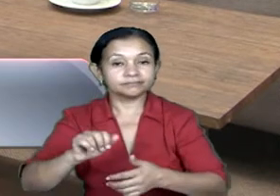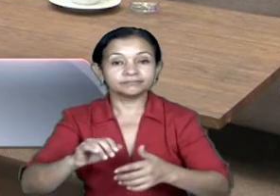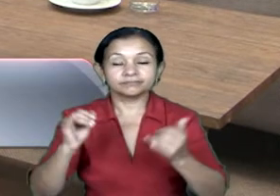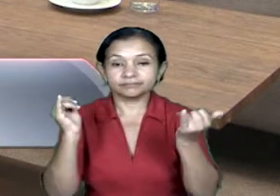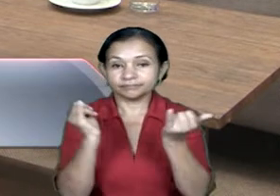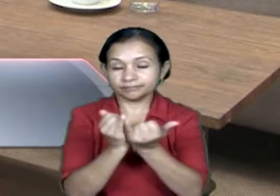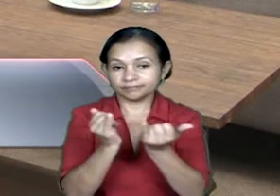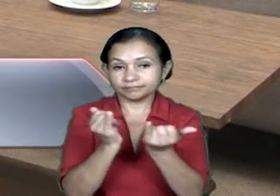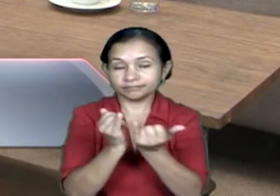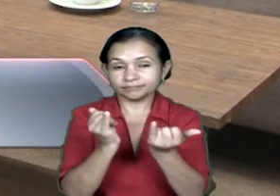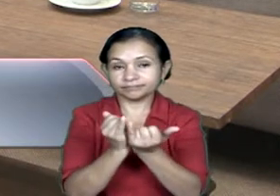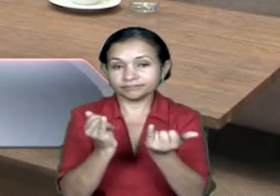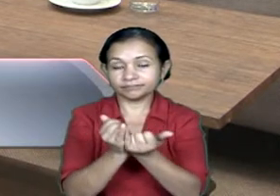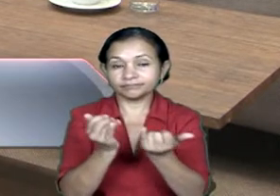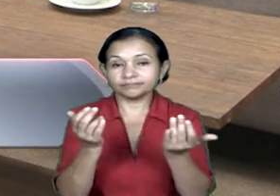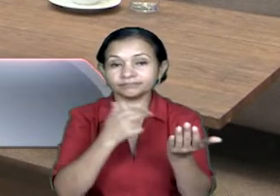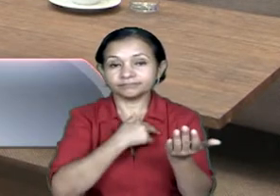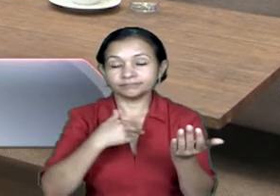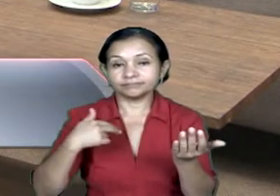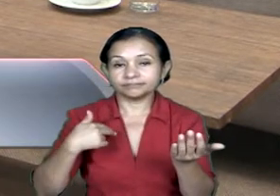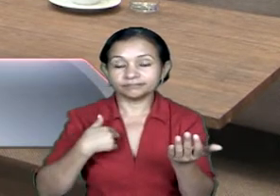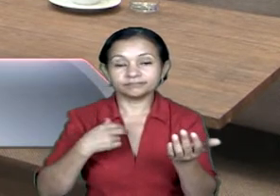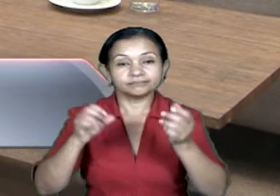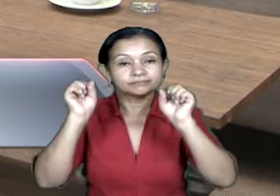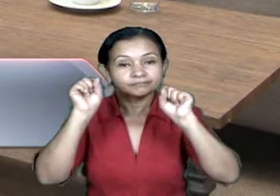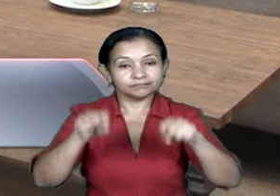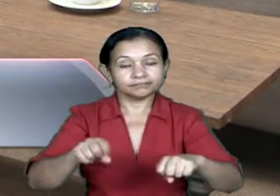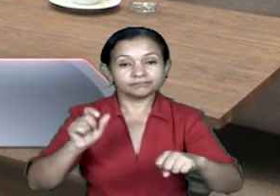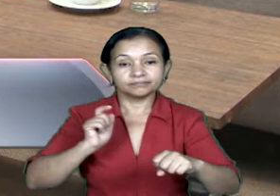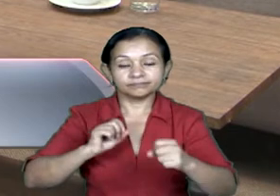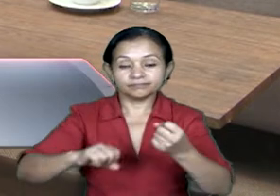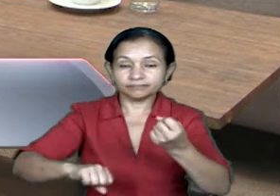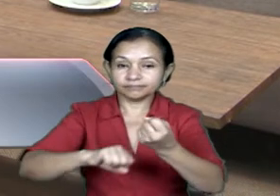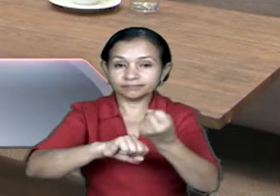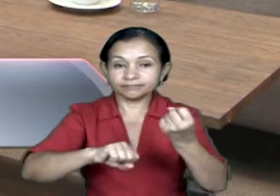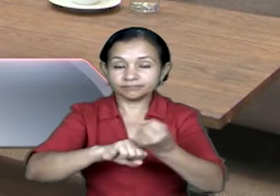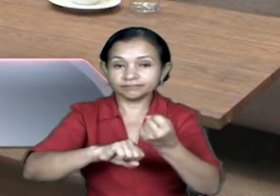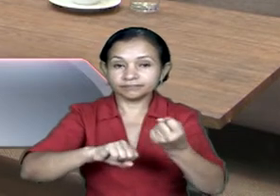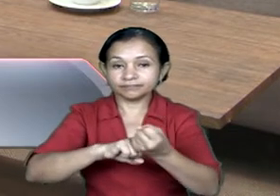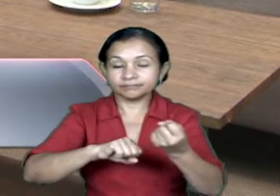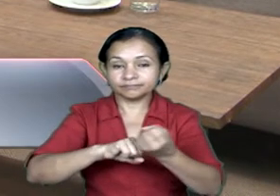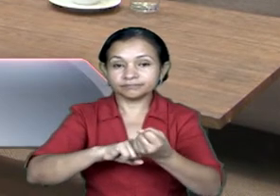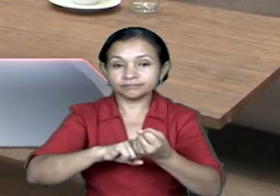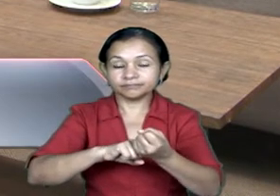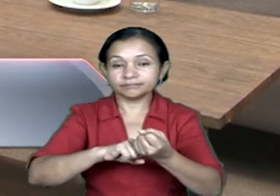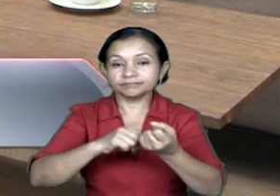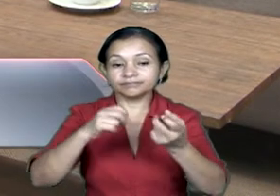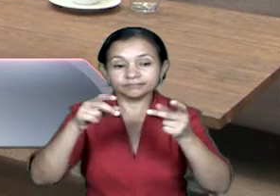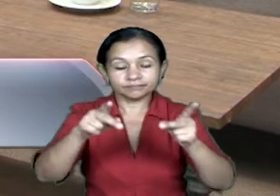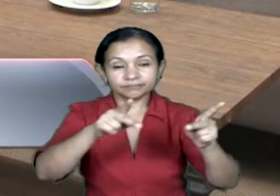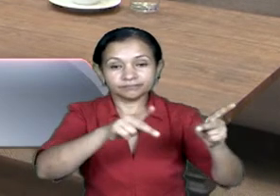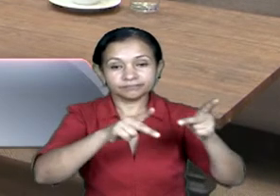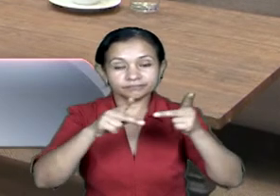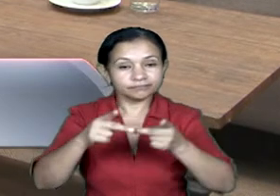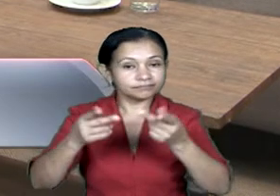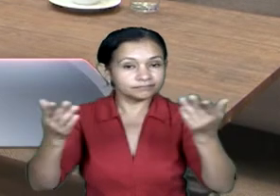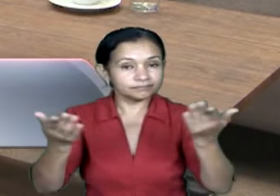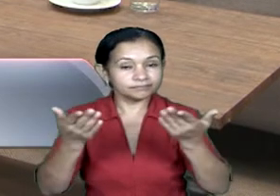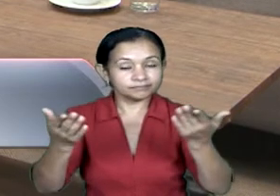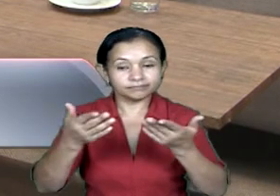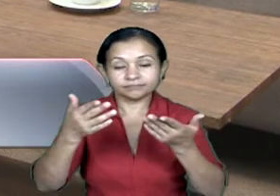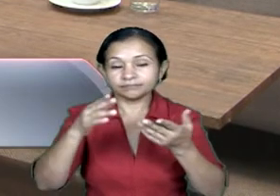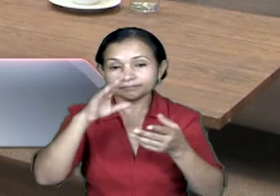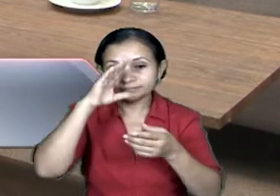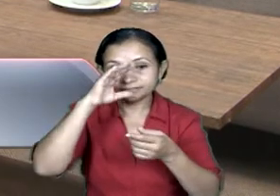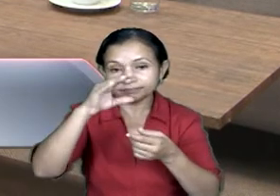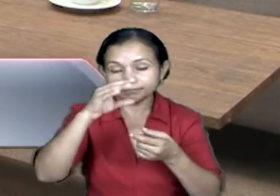también va a haber la posibilidad de apoyar a los productores de como chidolma,